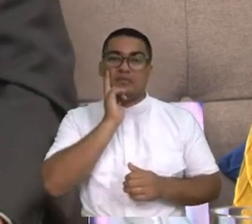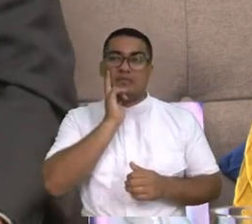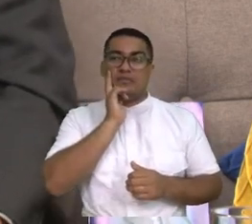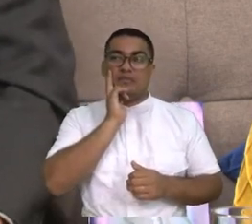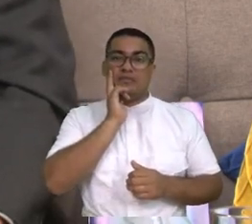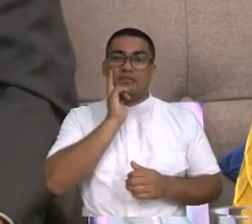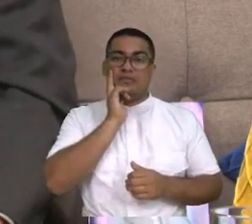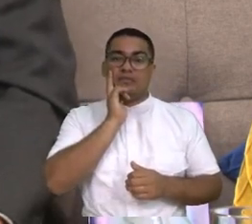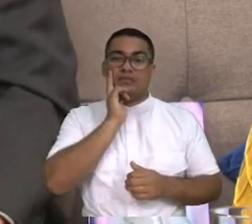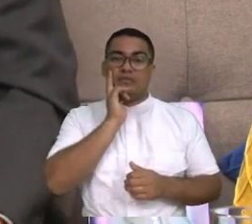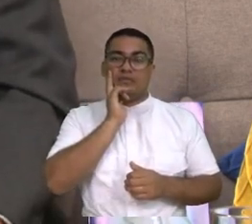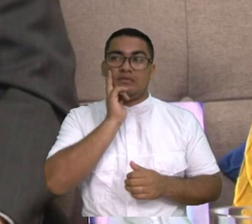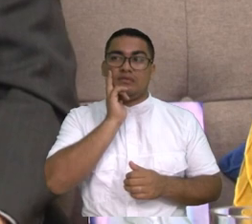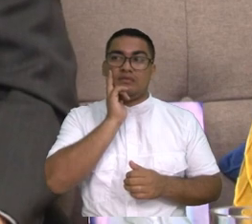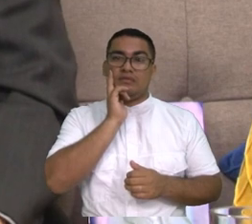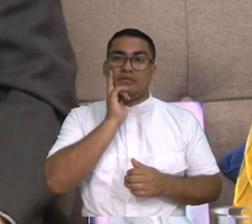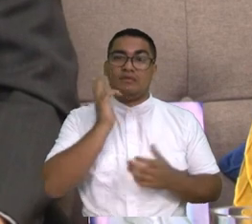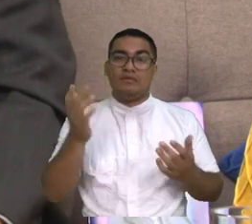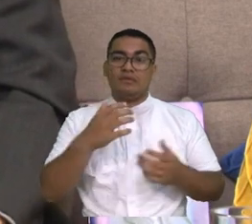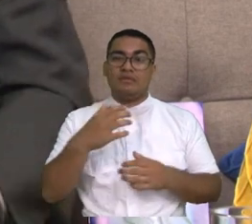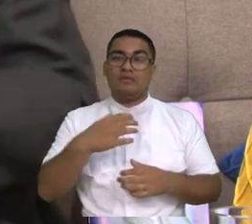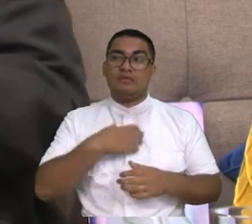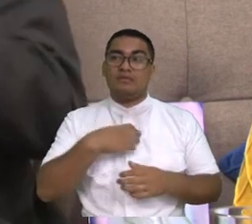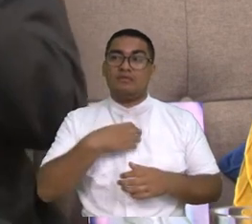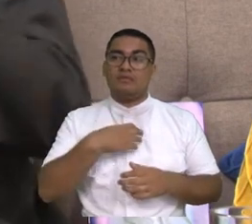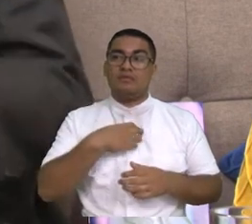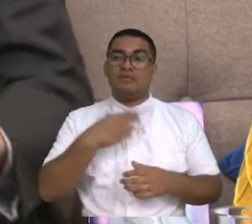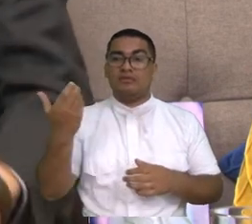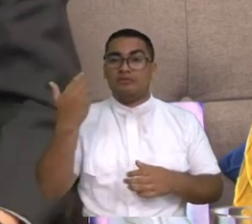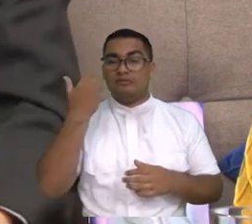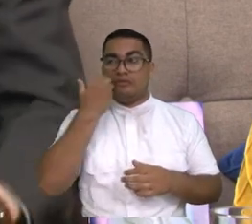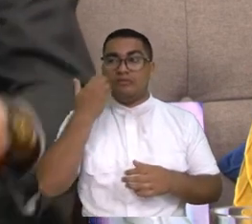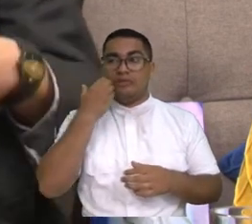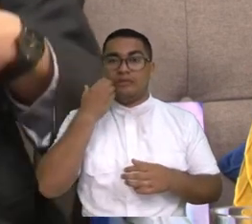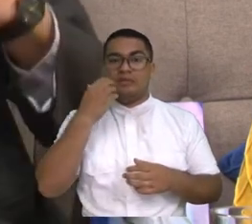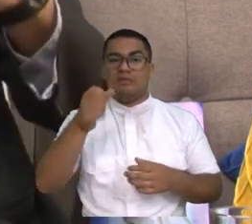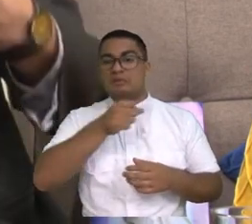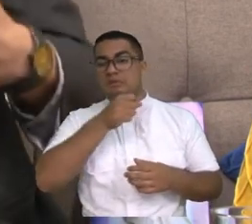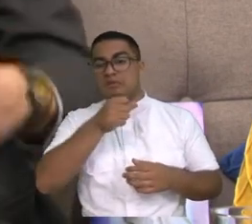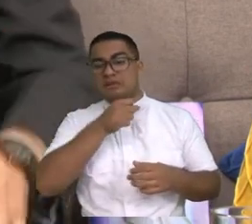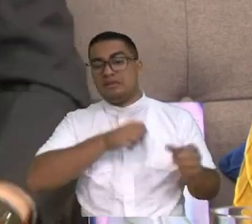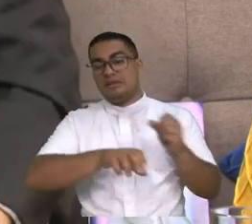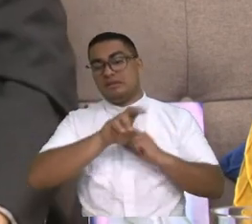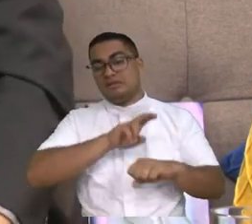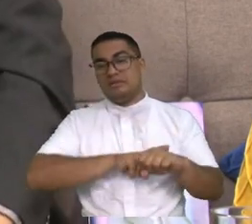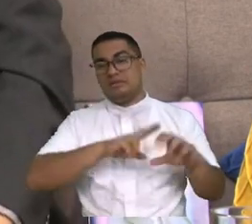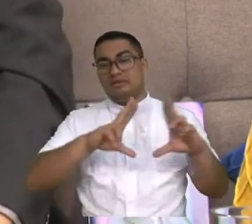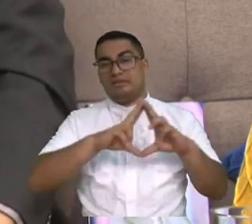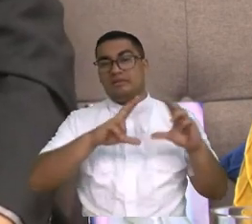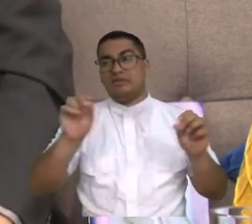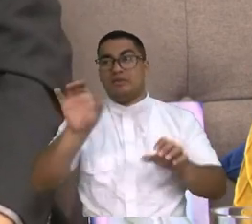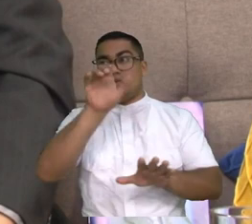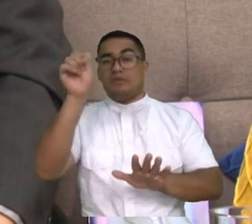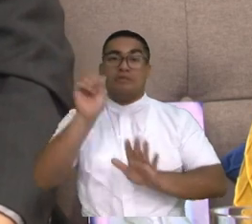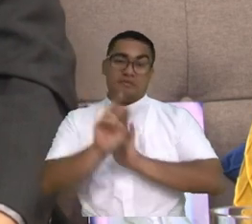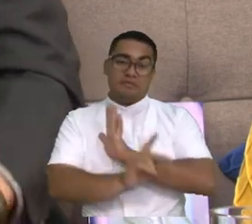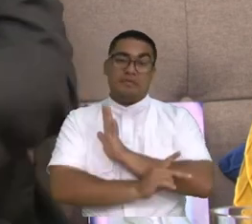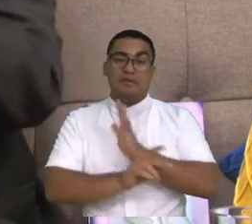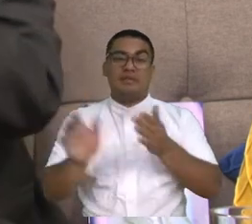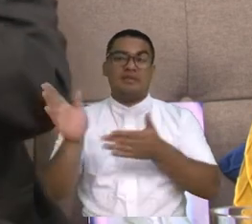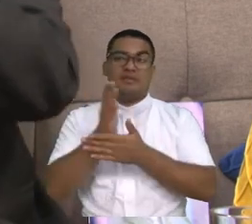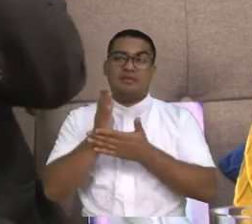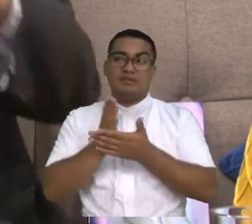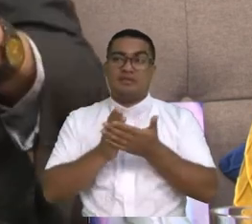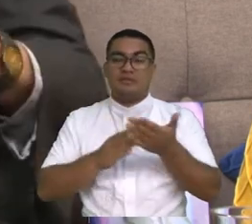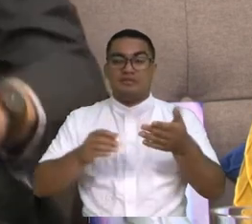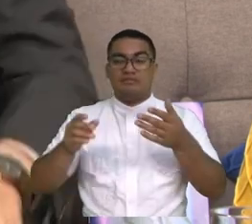previamente documentada por la prensa nacional e internacional. Diarios habían artículos periodísticos